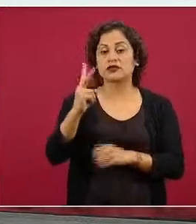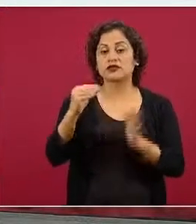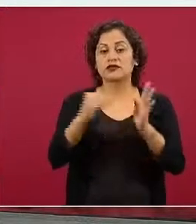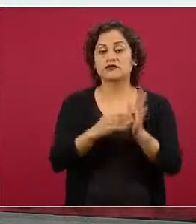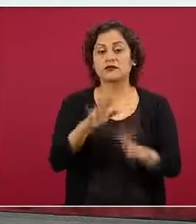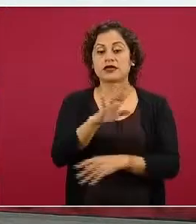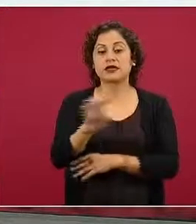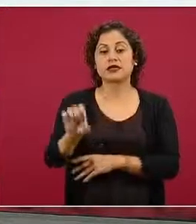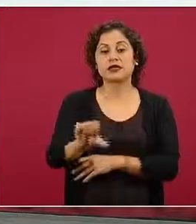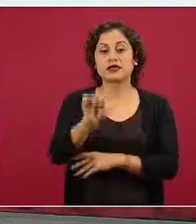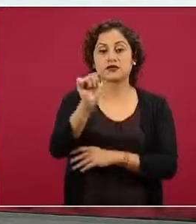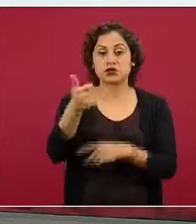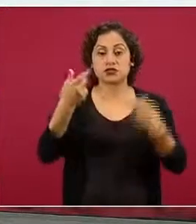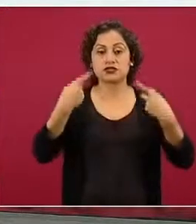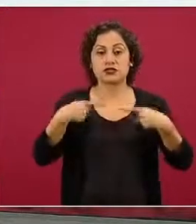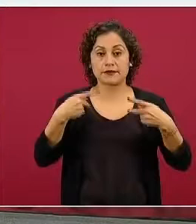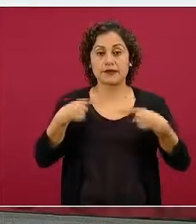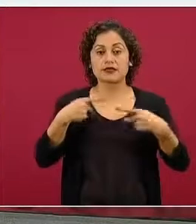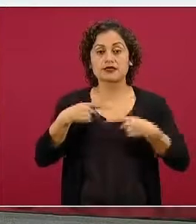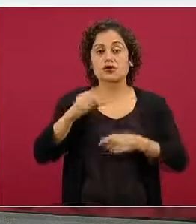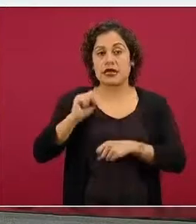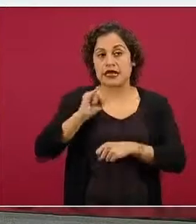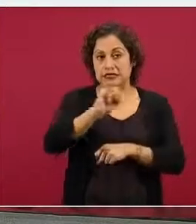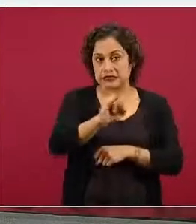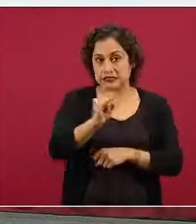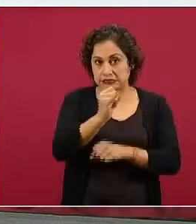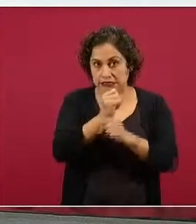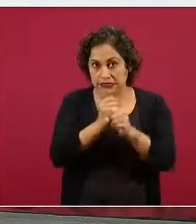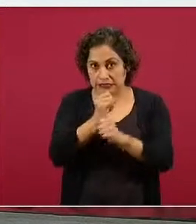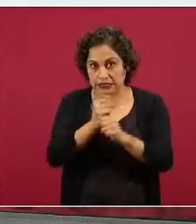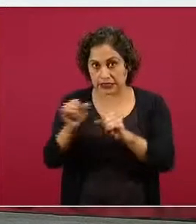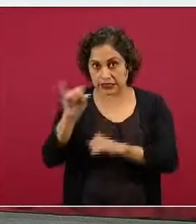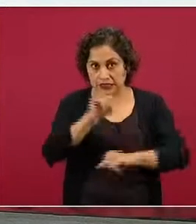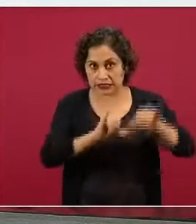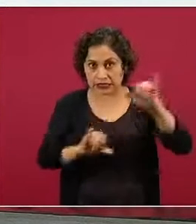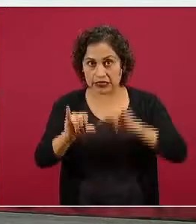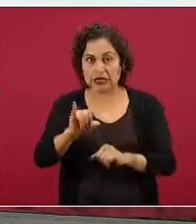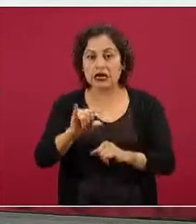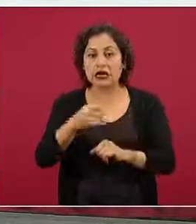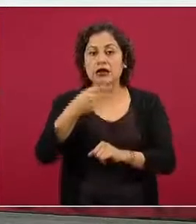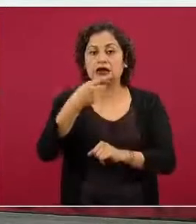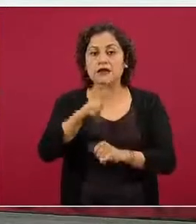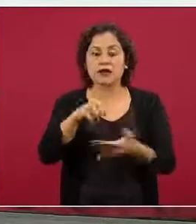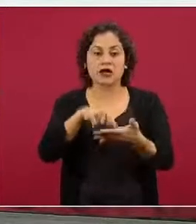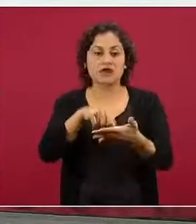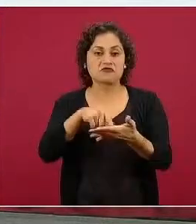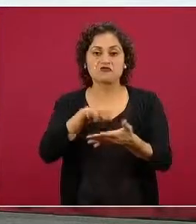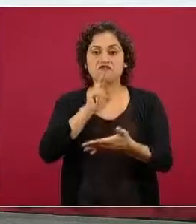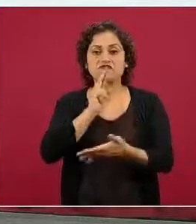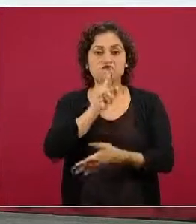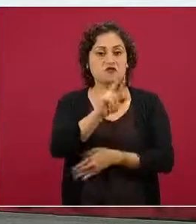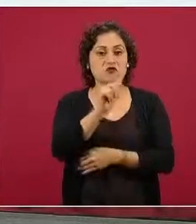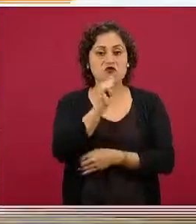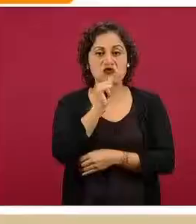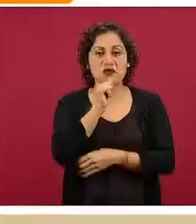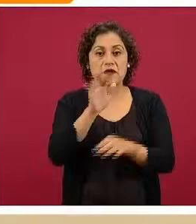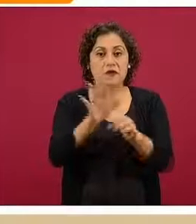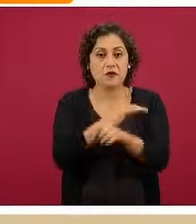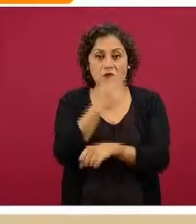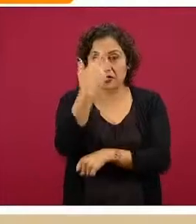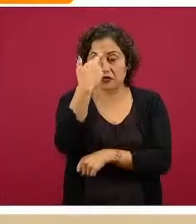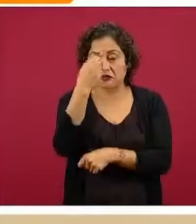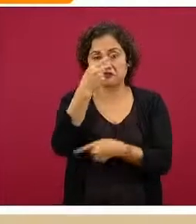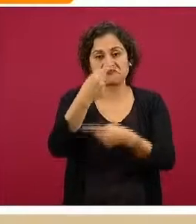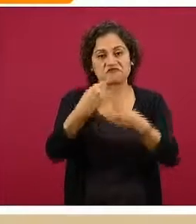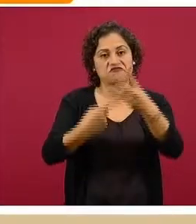132.511 personas que se les tomó una muestra, pero que están ahorita clasificados como sin posibilidad de resultado por múltiples causas, como